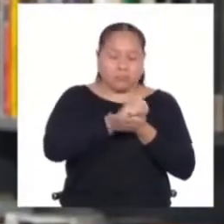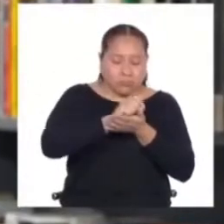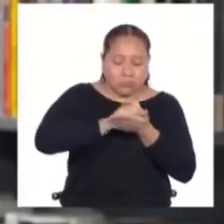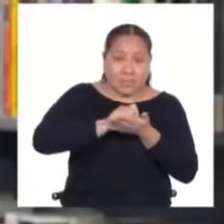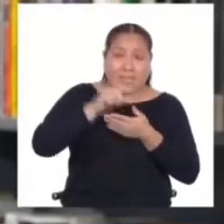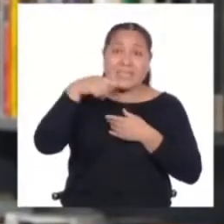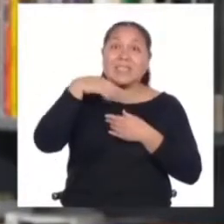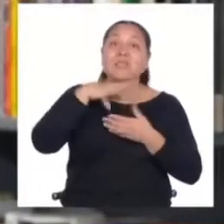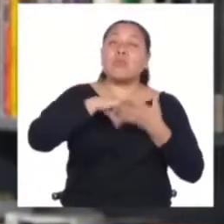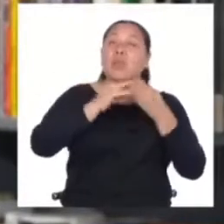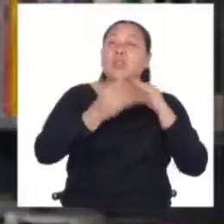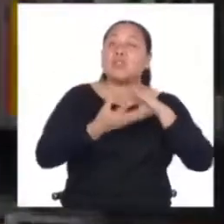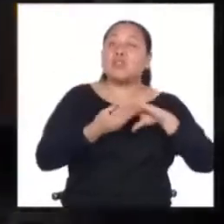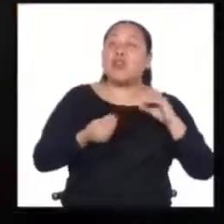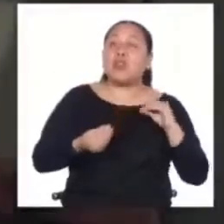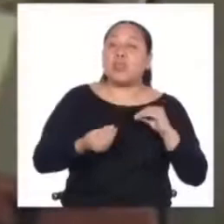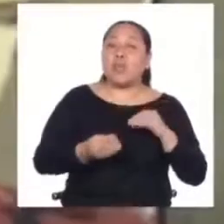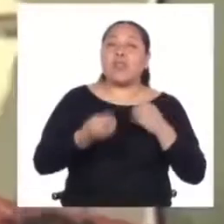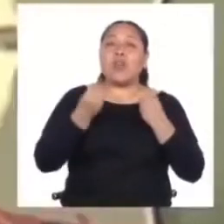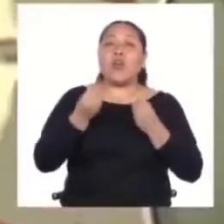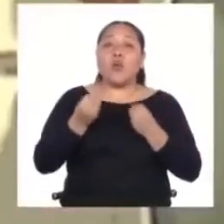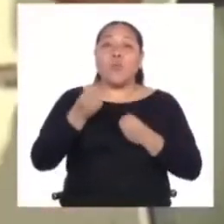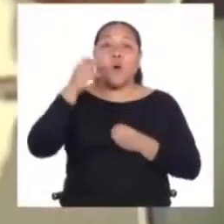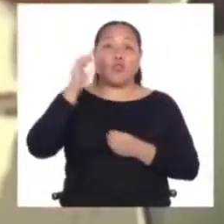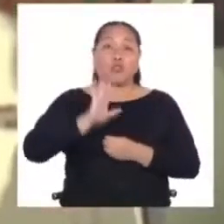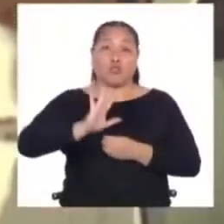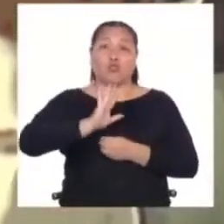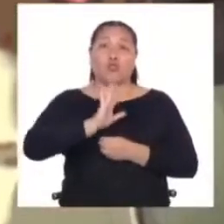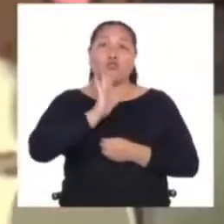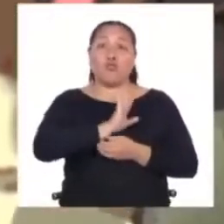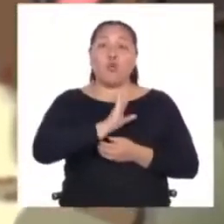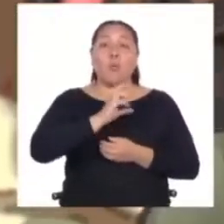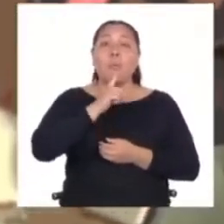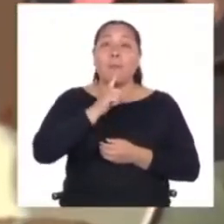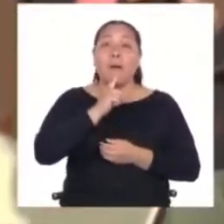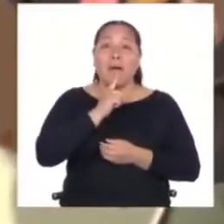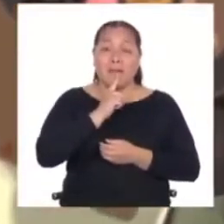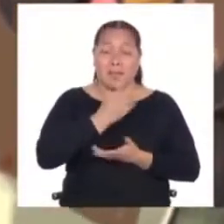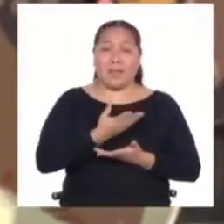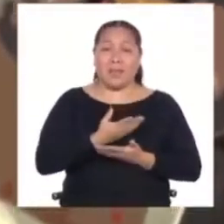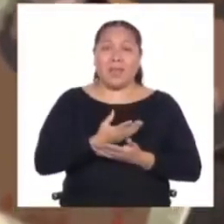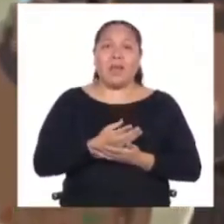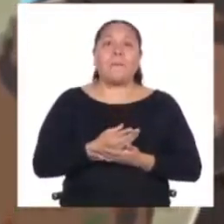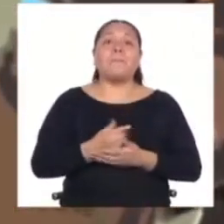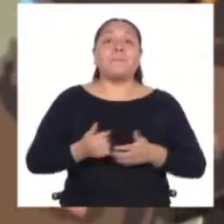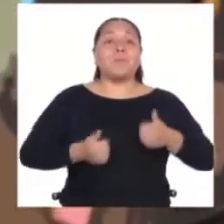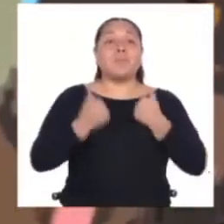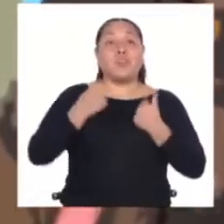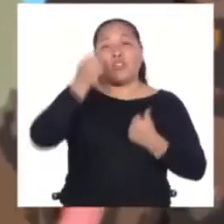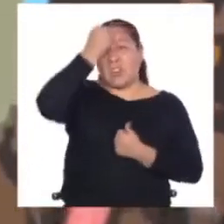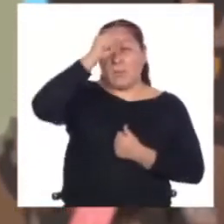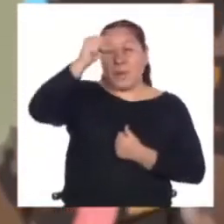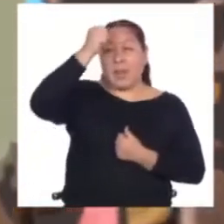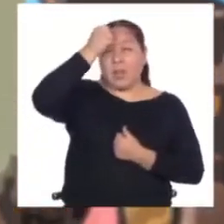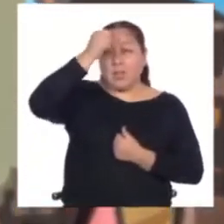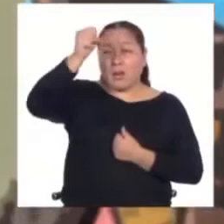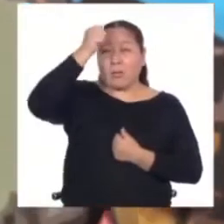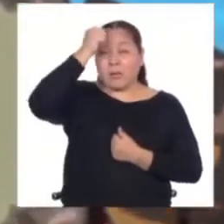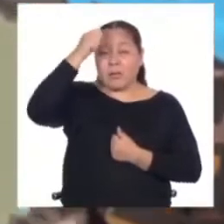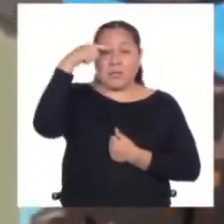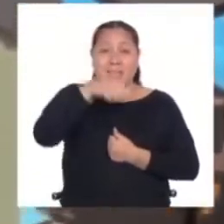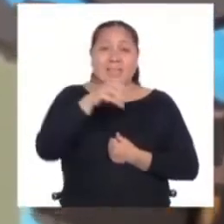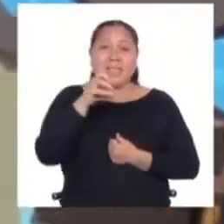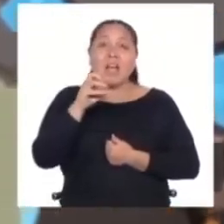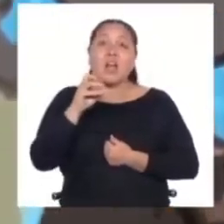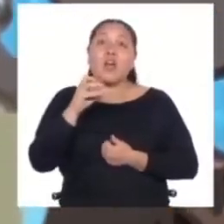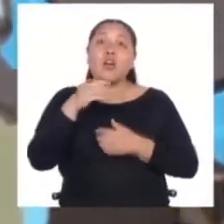una historia de cómo Manco Inca vivió la rebelión contra los españoles, y lo que tiene esta